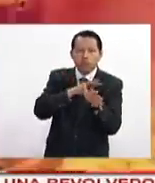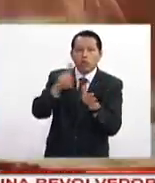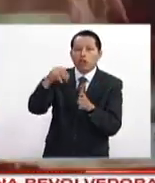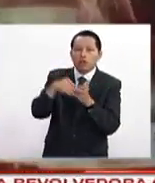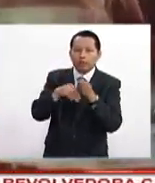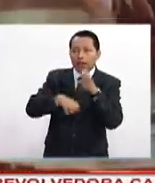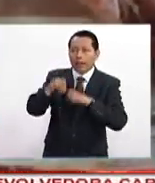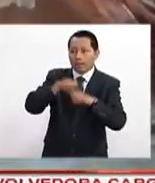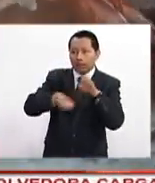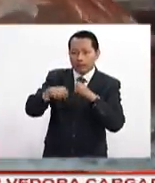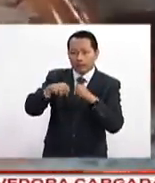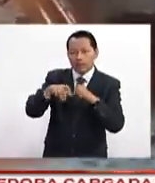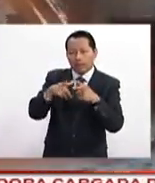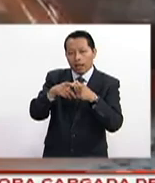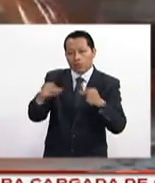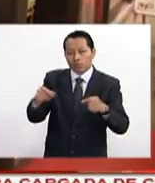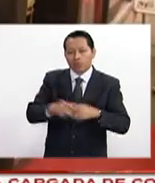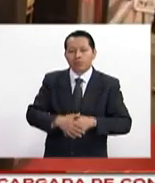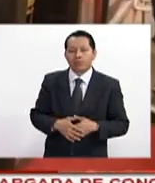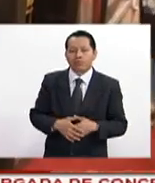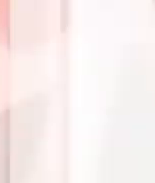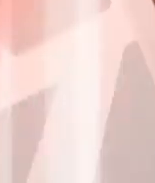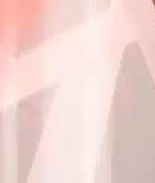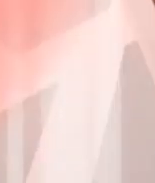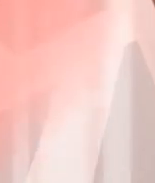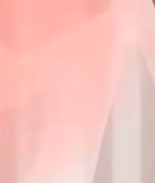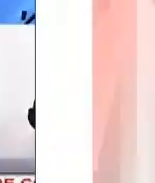2,000 empresas japonesas.